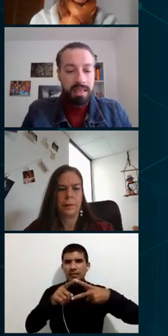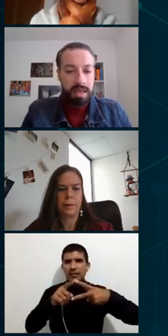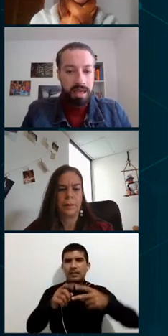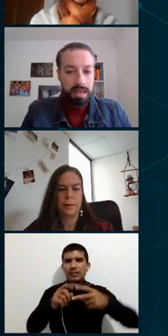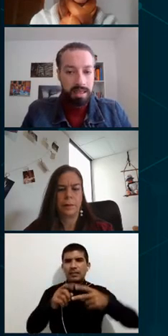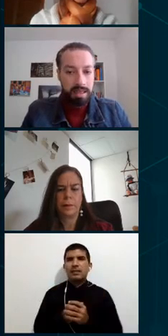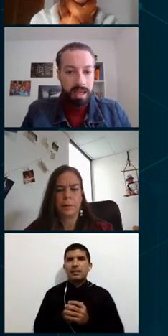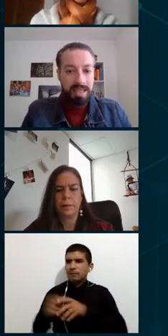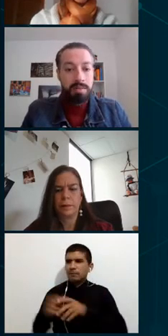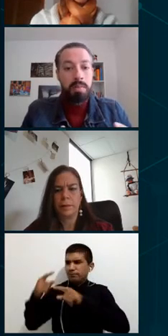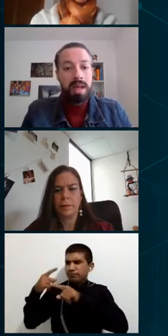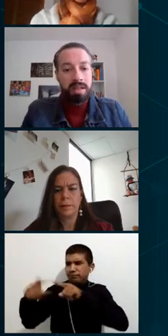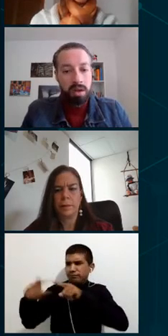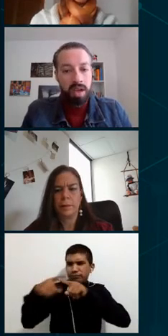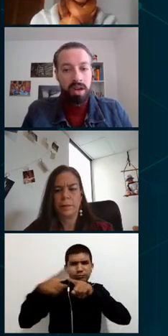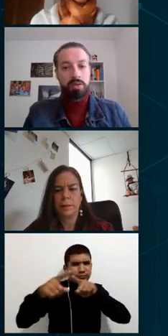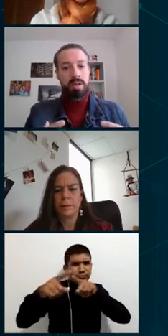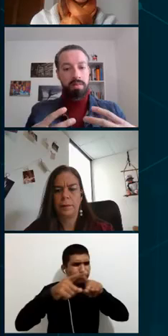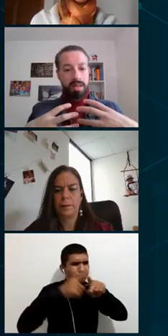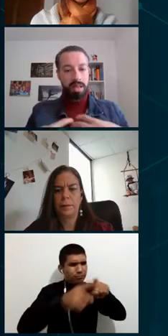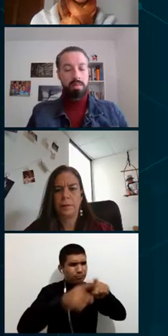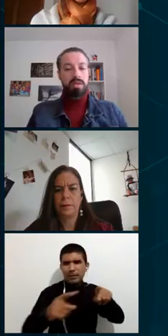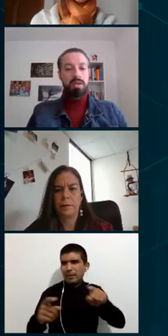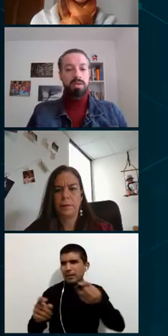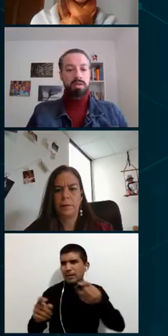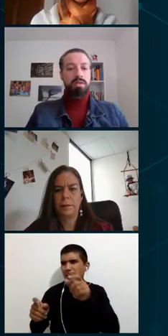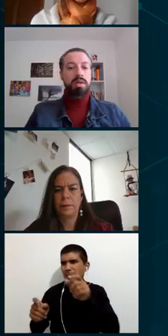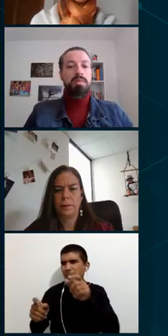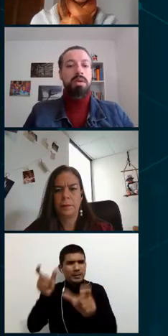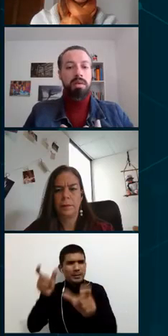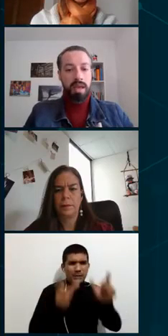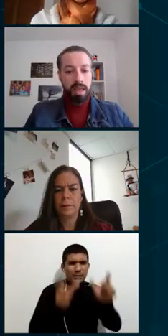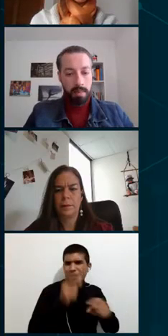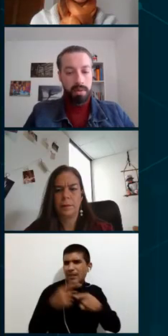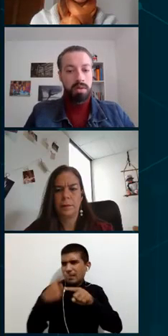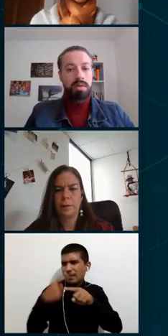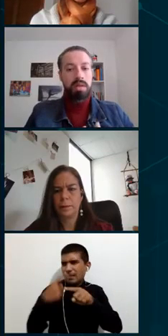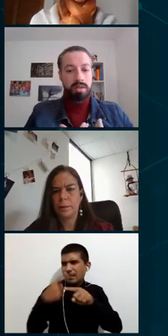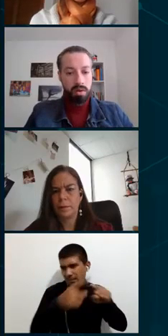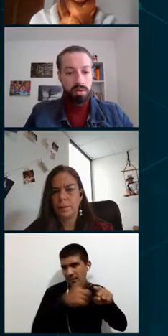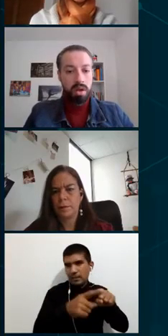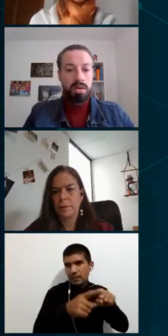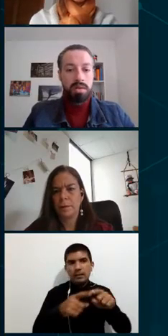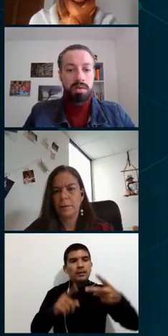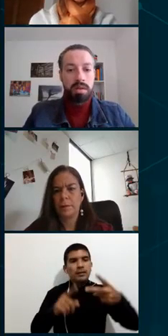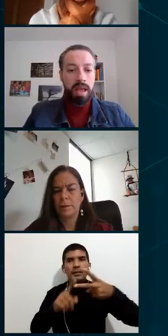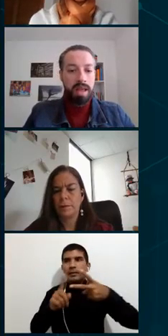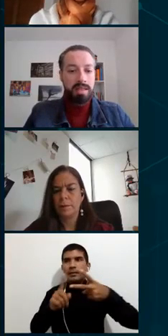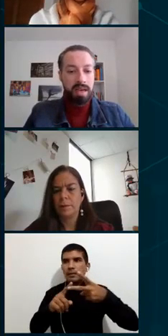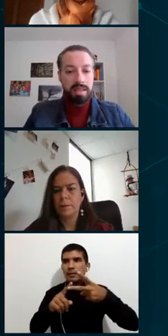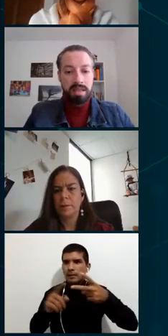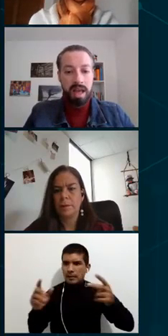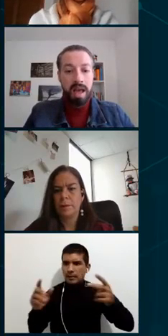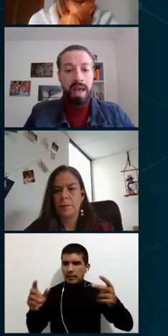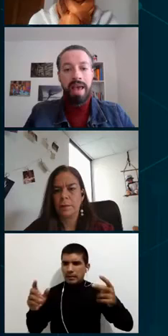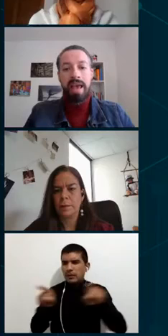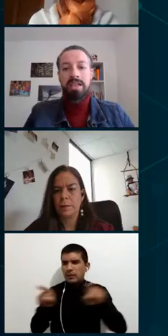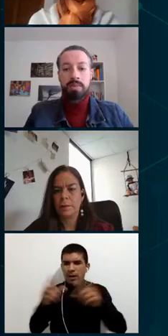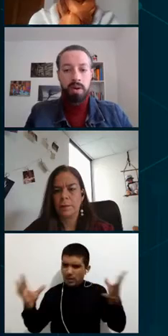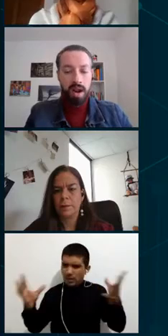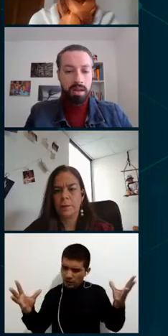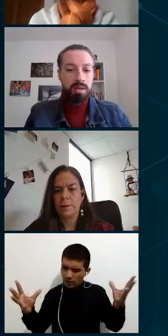La divergencia es ese momento que nos permitimos a nosotros como equipo de solución de esa